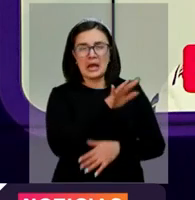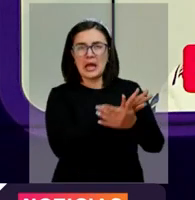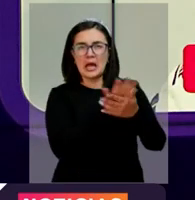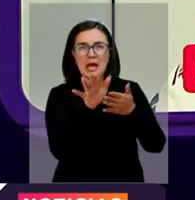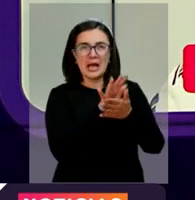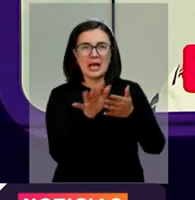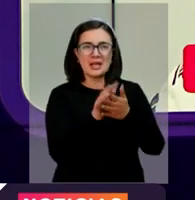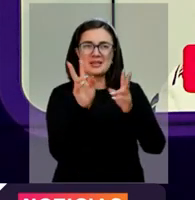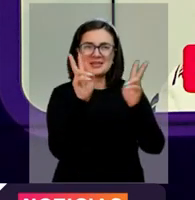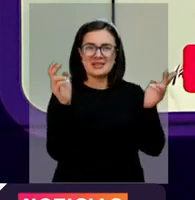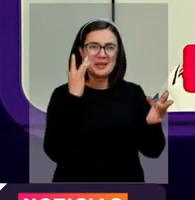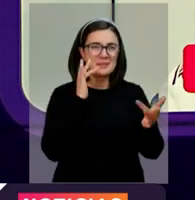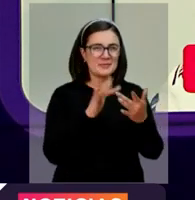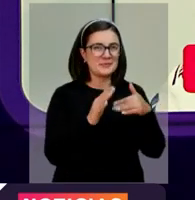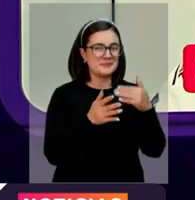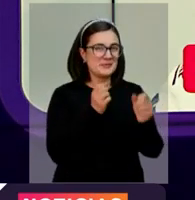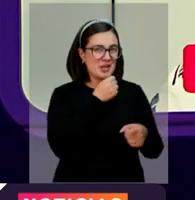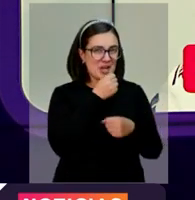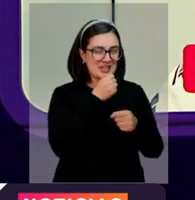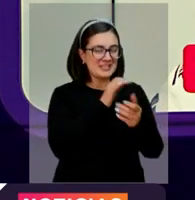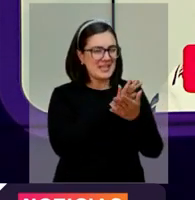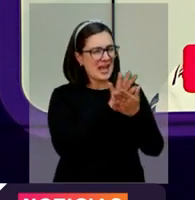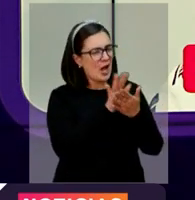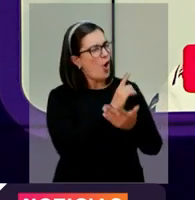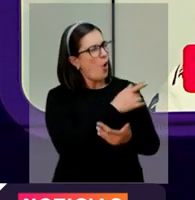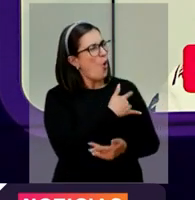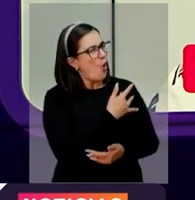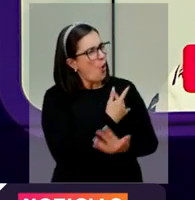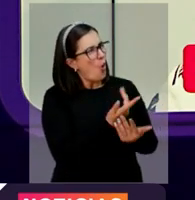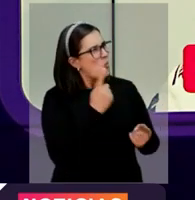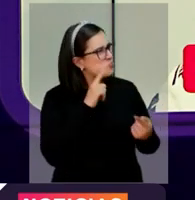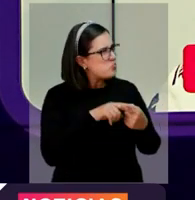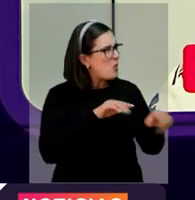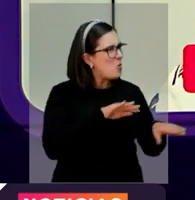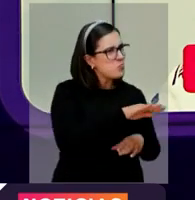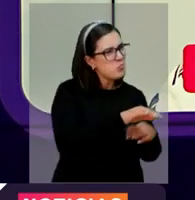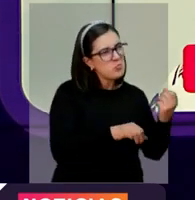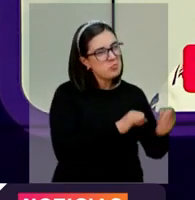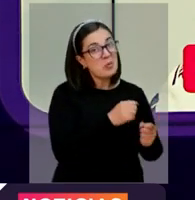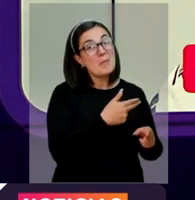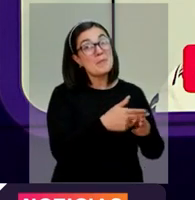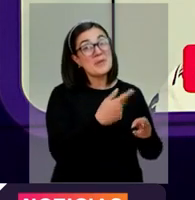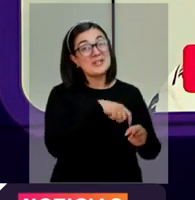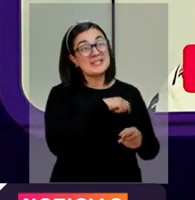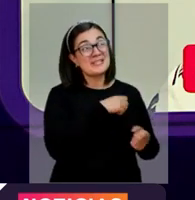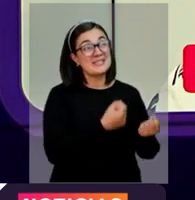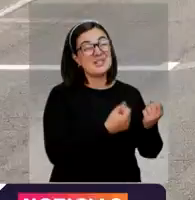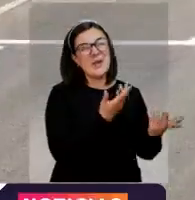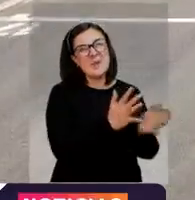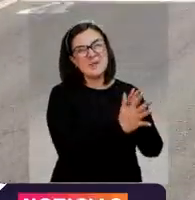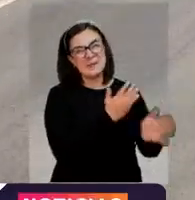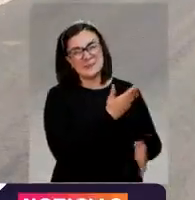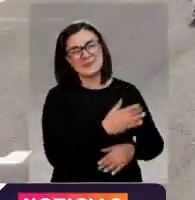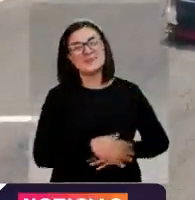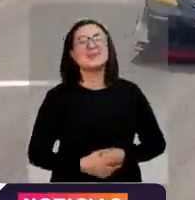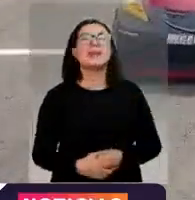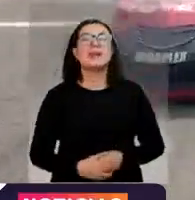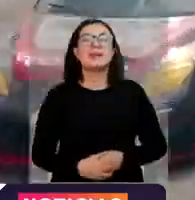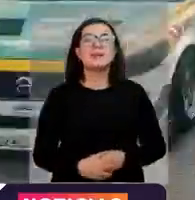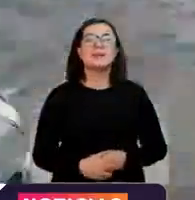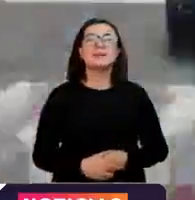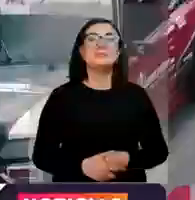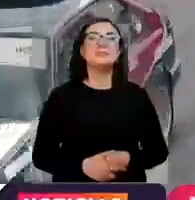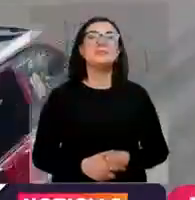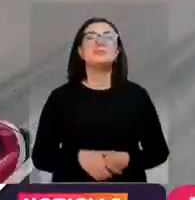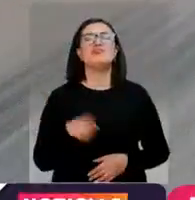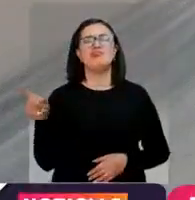manuel ricarte en noticias capital y nos contó sus expectativas para la temporada 2000 21 con amplia experiencia